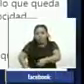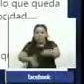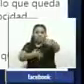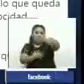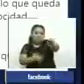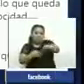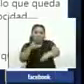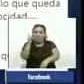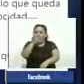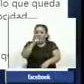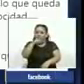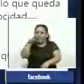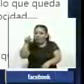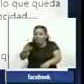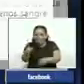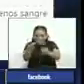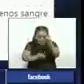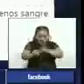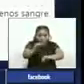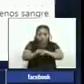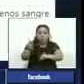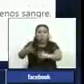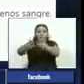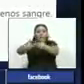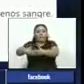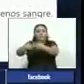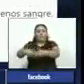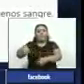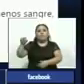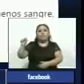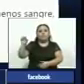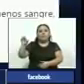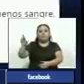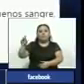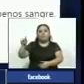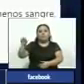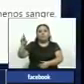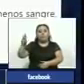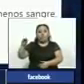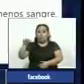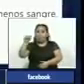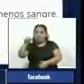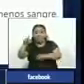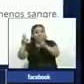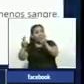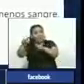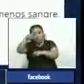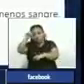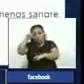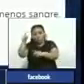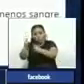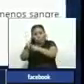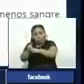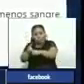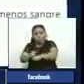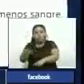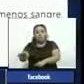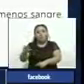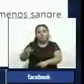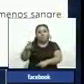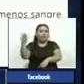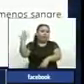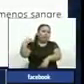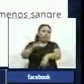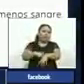material e ideológica a la empresa Centrum de Davison, por supuestas irregularidades en la venta de armas en